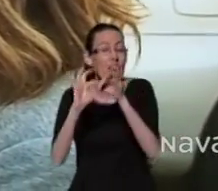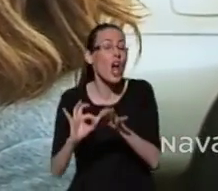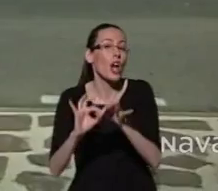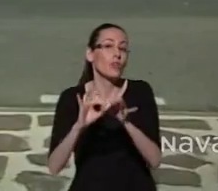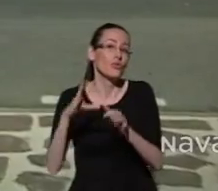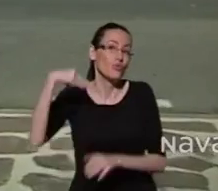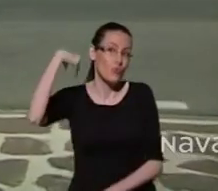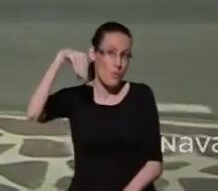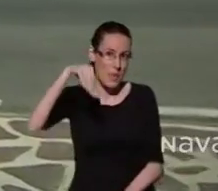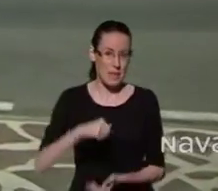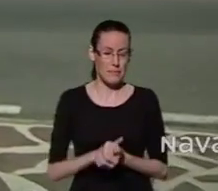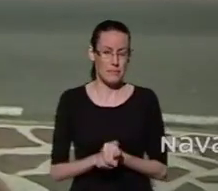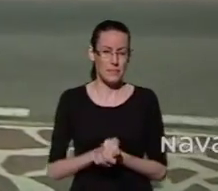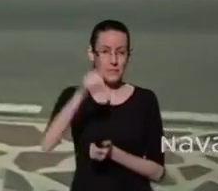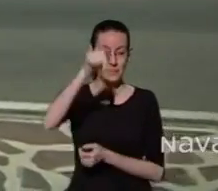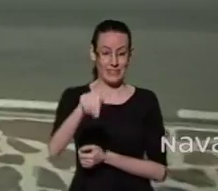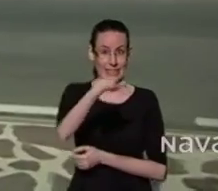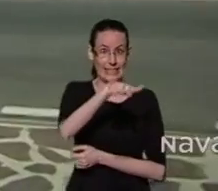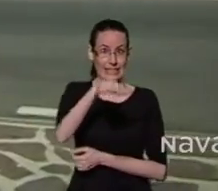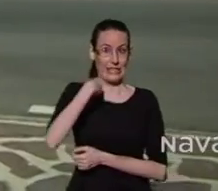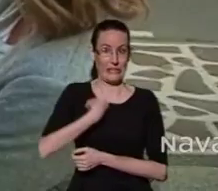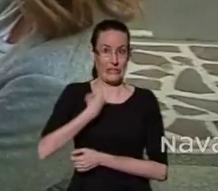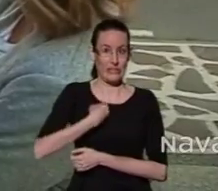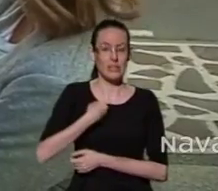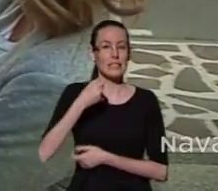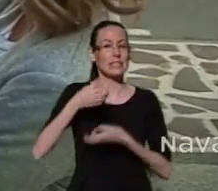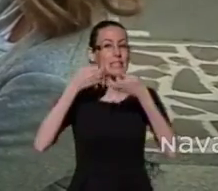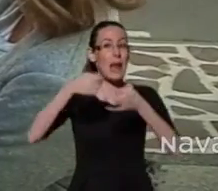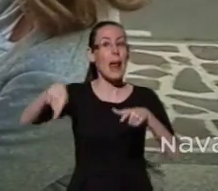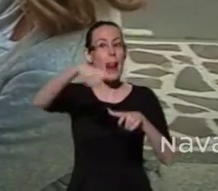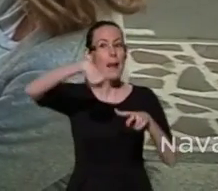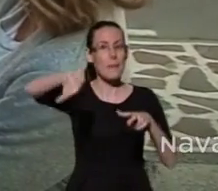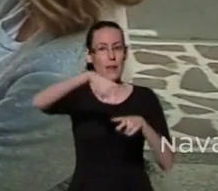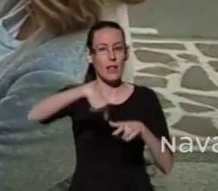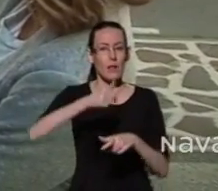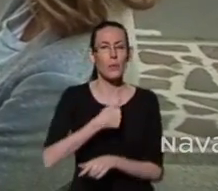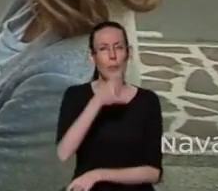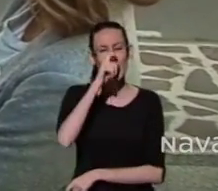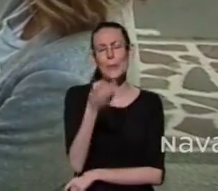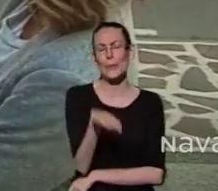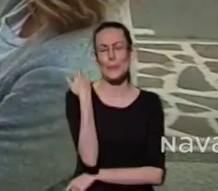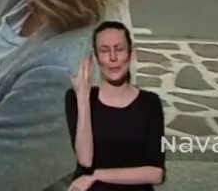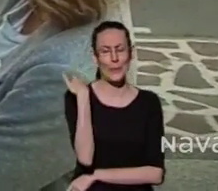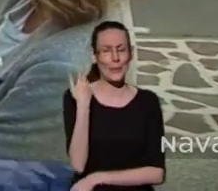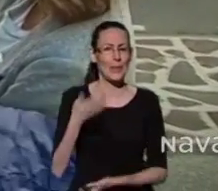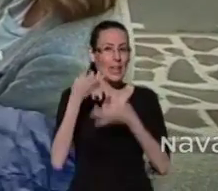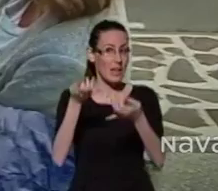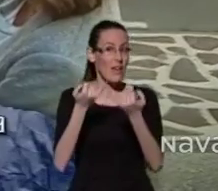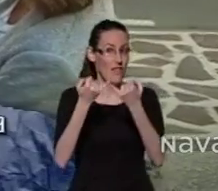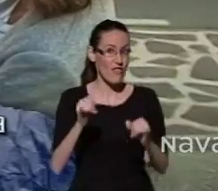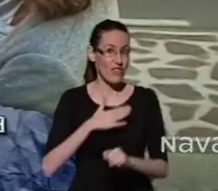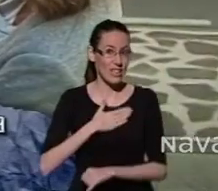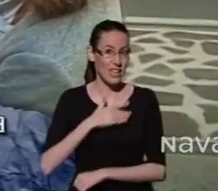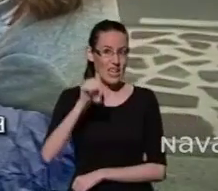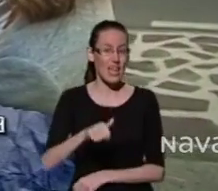donde estamos, siempre durante siglos fue la plaza. Yo recuerdo pues aquí en tiempos cómo se celebraban en las fiestas patronales